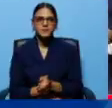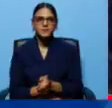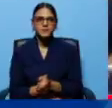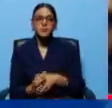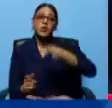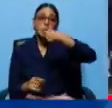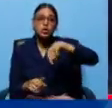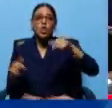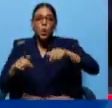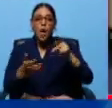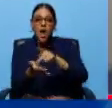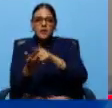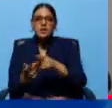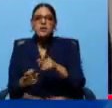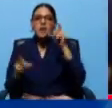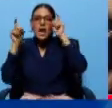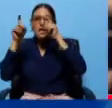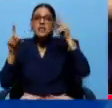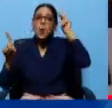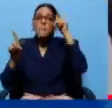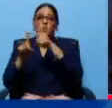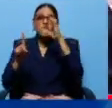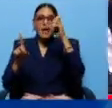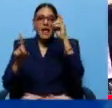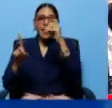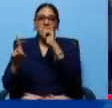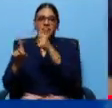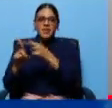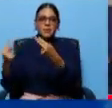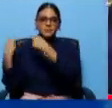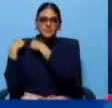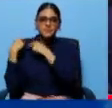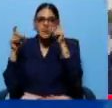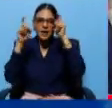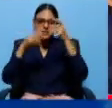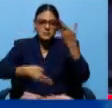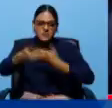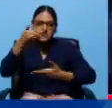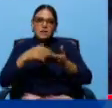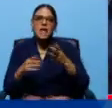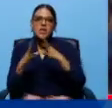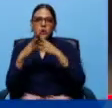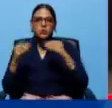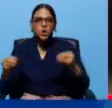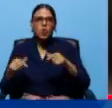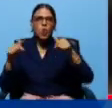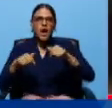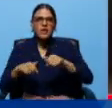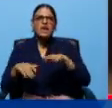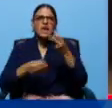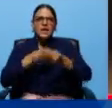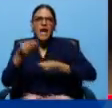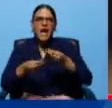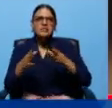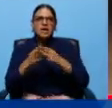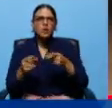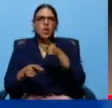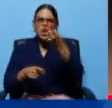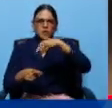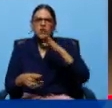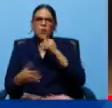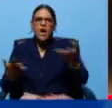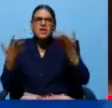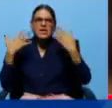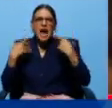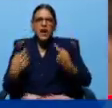están aquí orientados por el profesor Eddie Aldana. El profesor Eddie Aldana que está acá, que es quien lo... No lo... tienen calor, vale, con